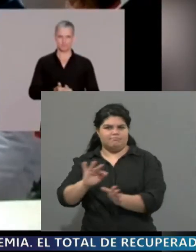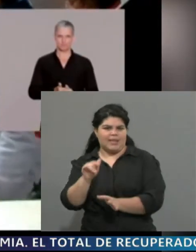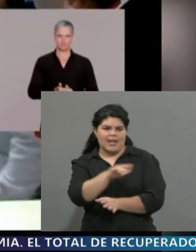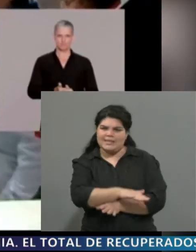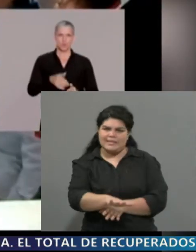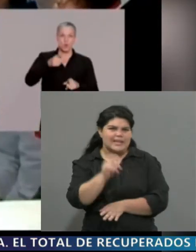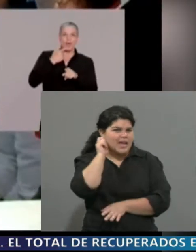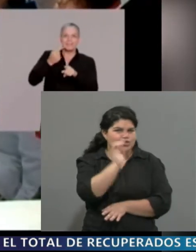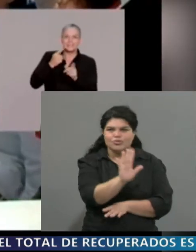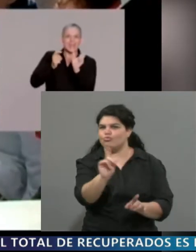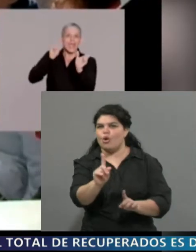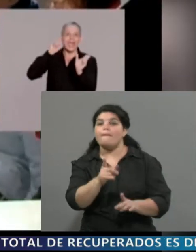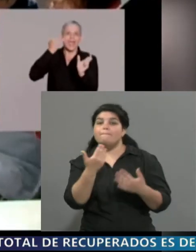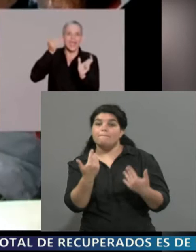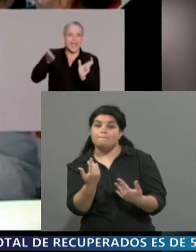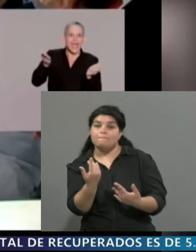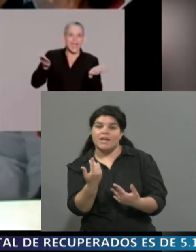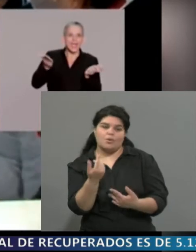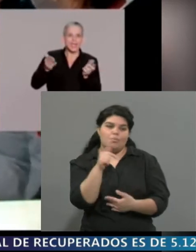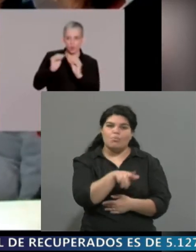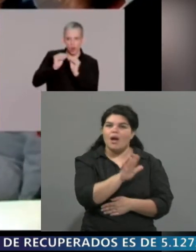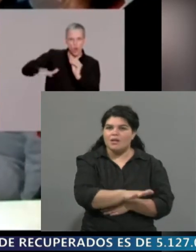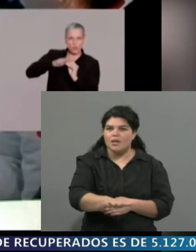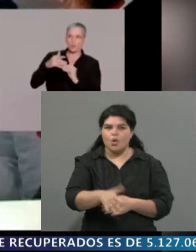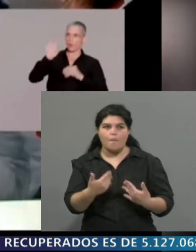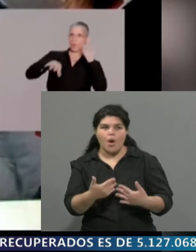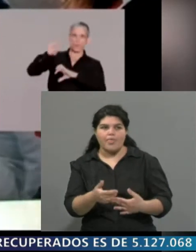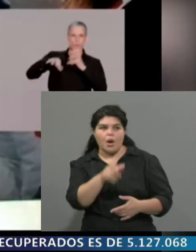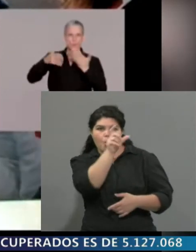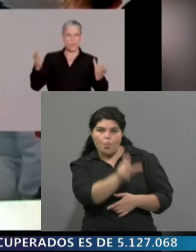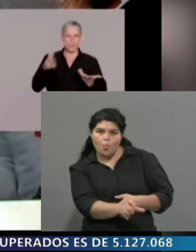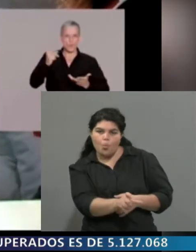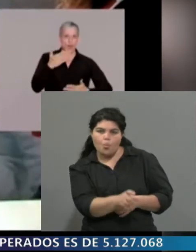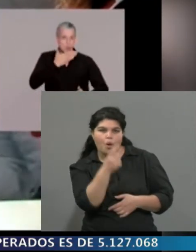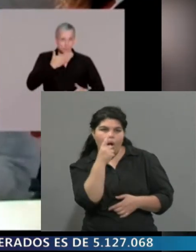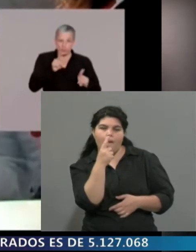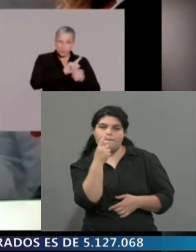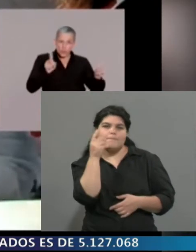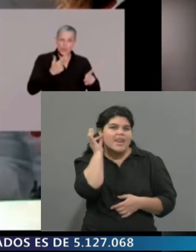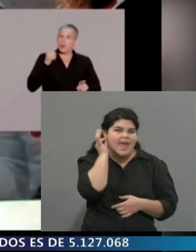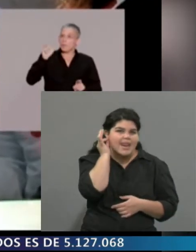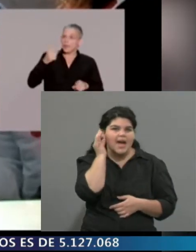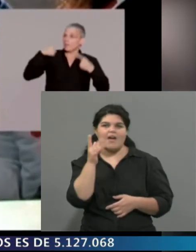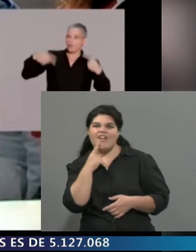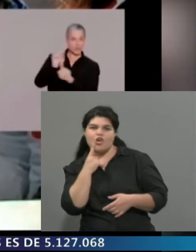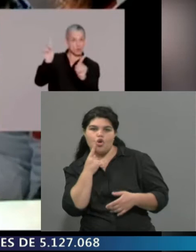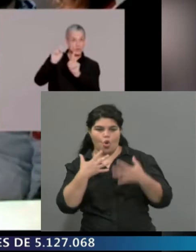personal, de los espacios de confianza, de cómo es el cuerpo de una nena y cómo es el cuerpo de un nene, de cómo son, no sé,